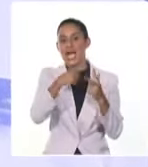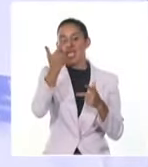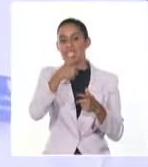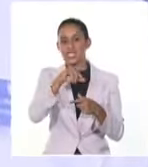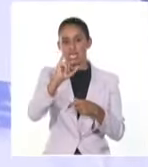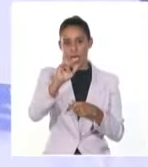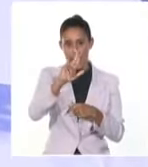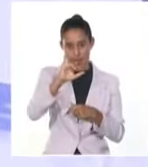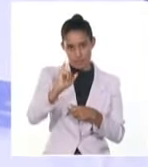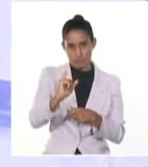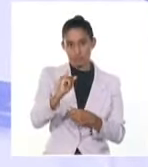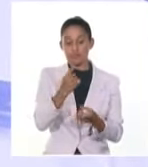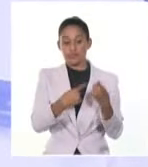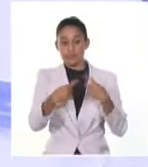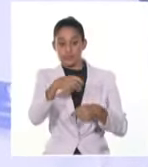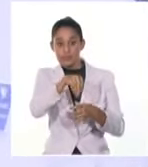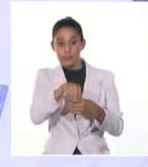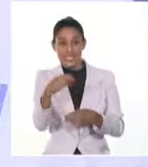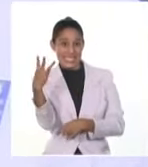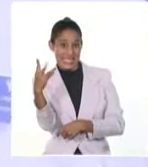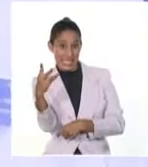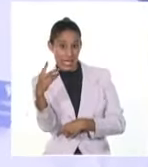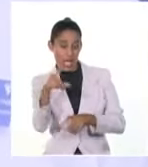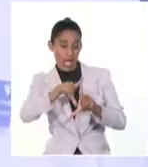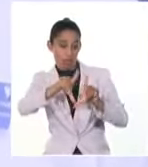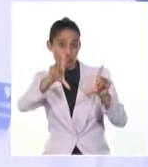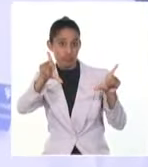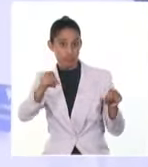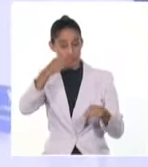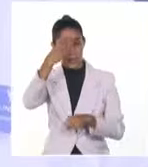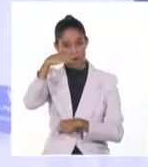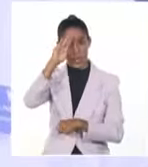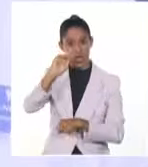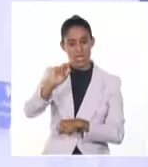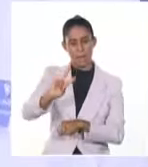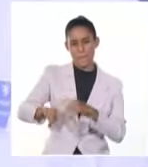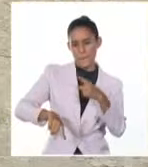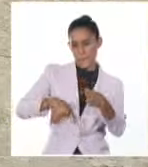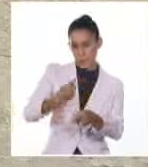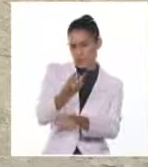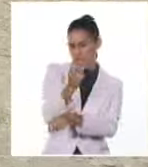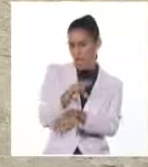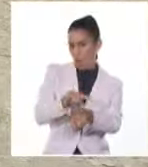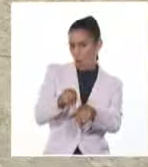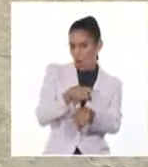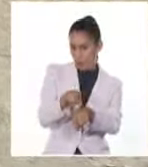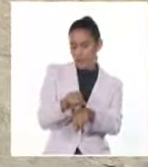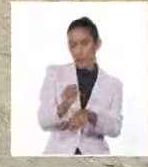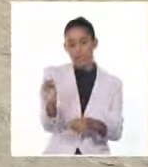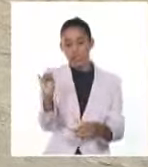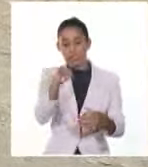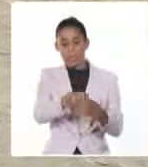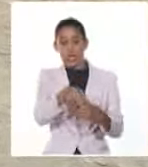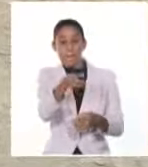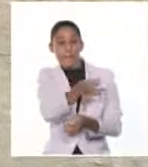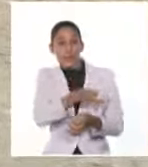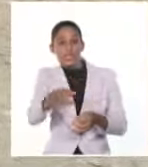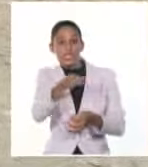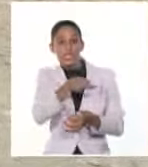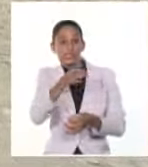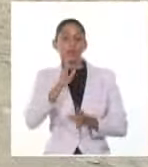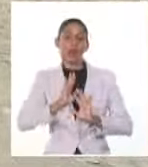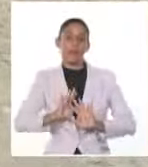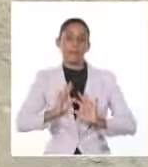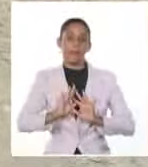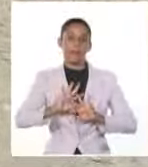de hincado. Las otras 3 ya están en el país, deben estar en las próximas horas también acá en el municipio. Y el total de los